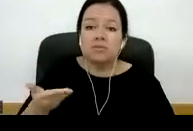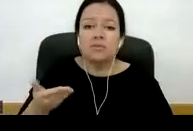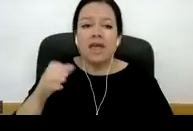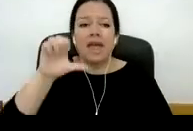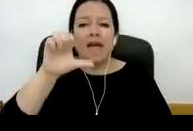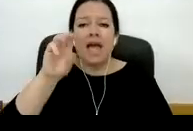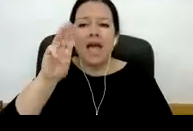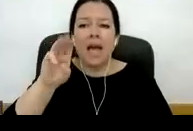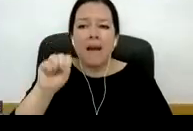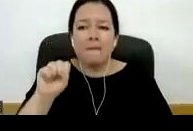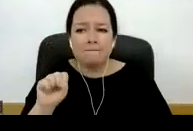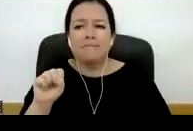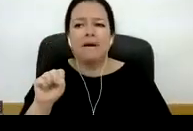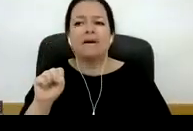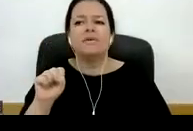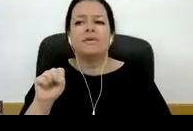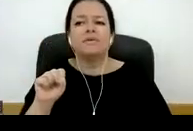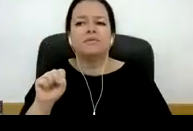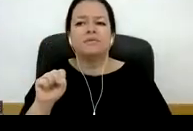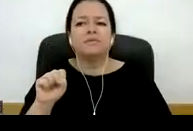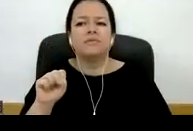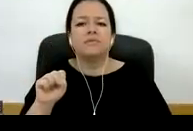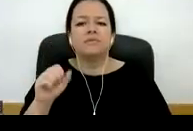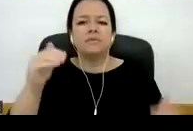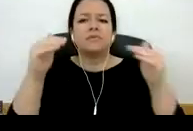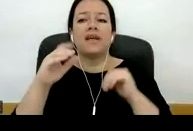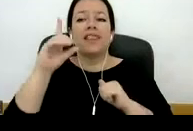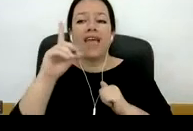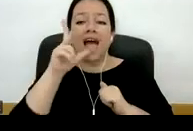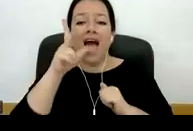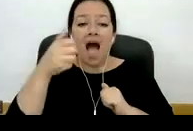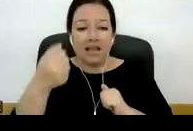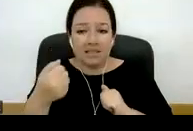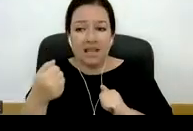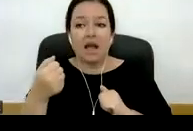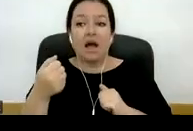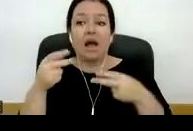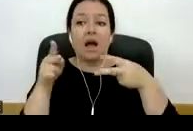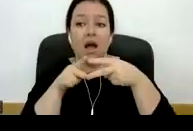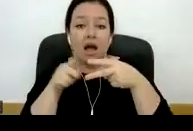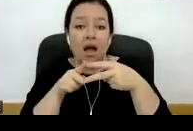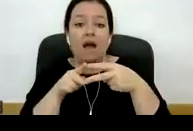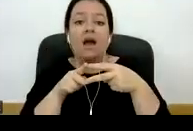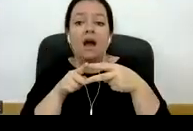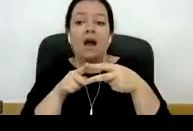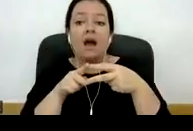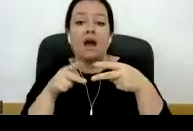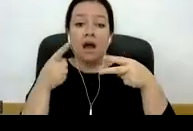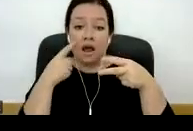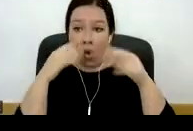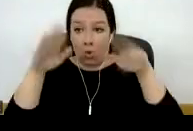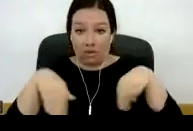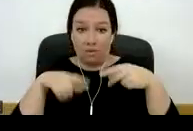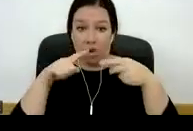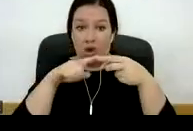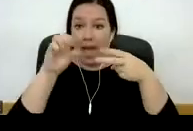el icosapentanoico, el ácido icosapentanoico y la DHA, el docosahexanoico, cada vez se han visto